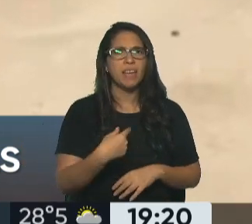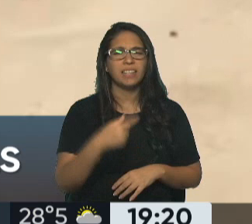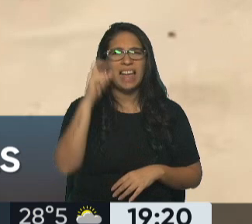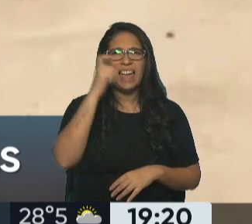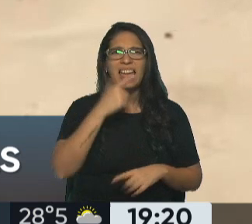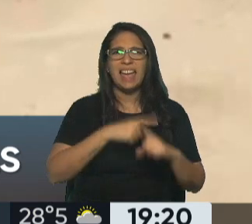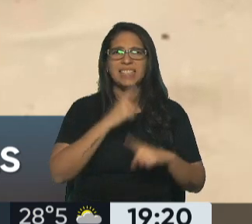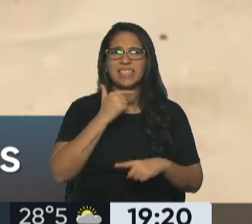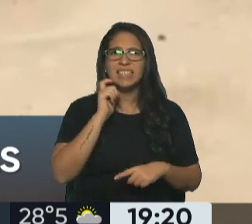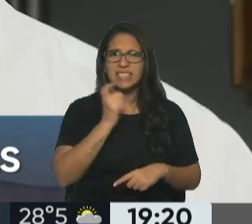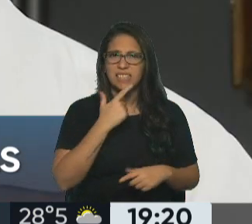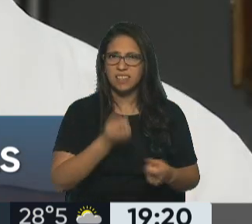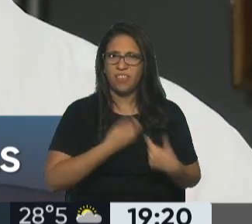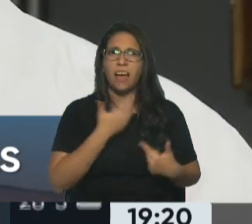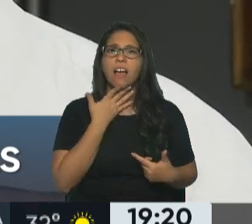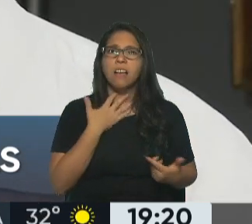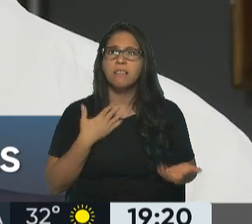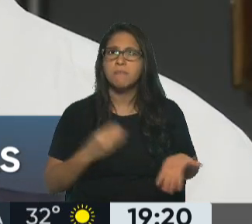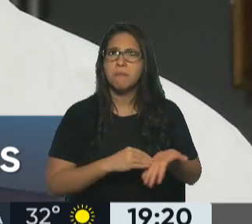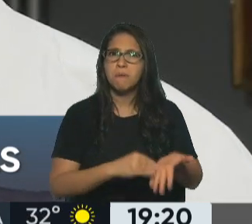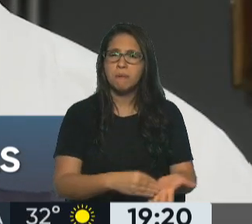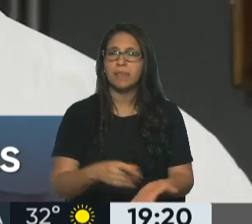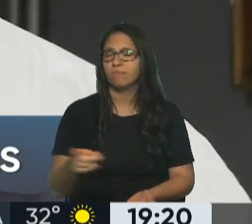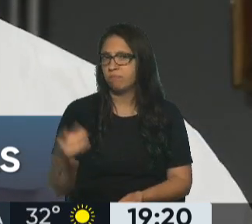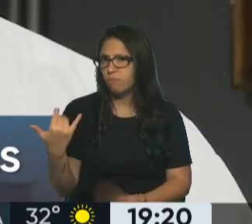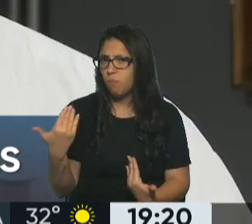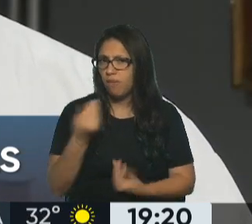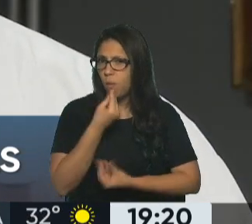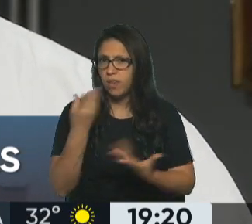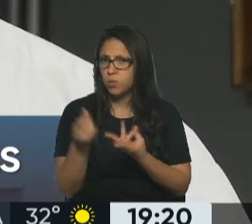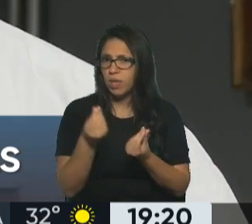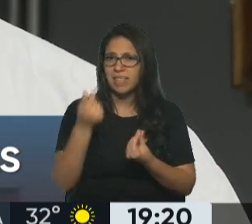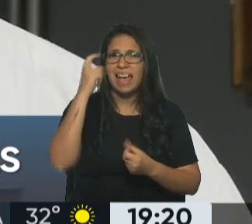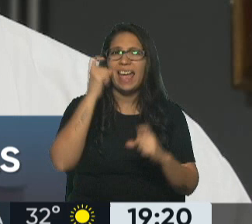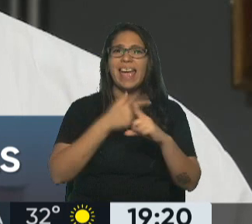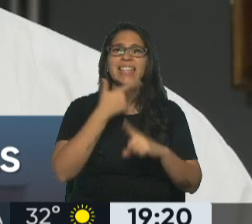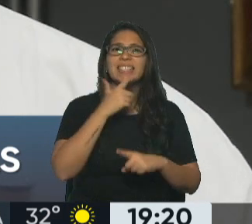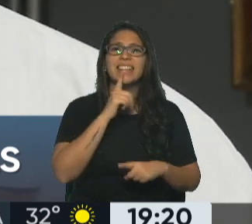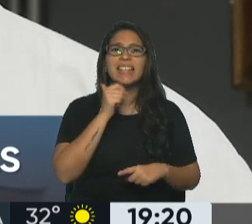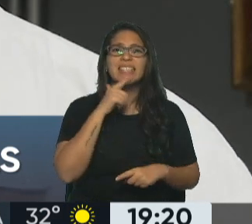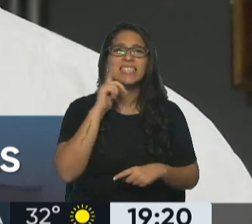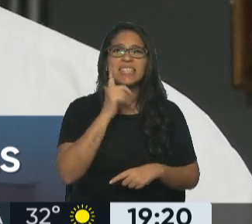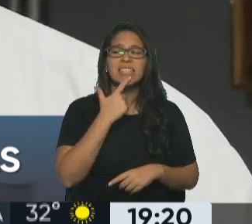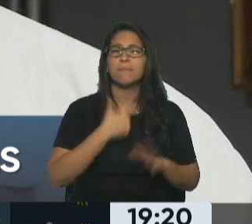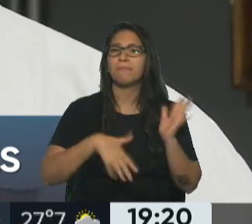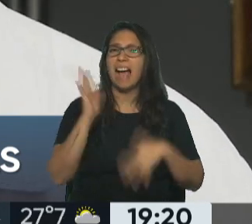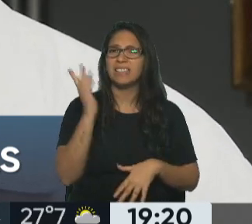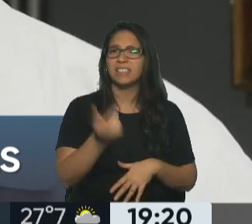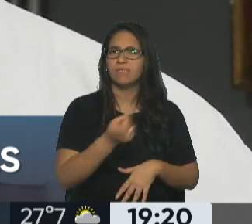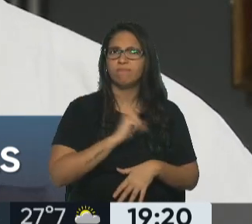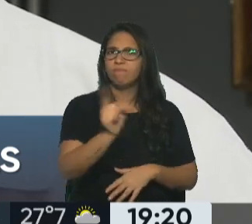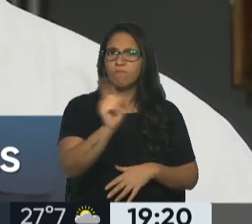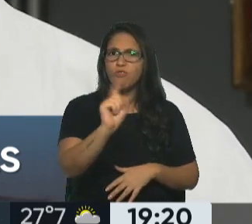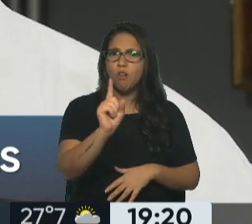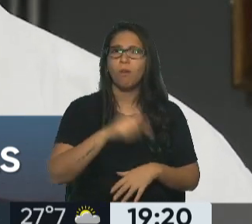éxtasis? ¿Cómo funciona eso? Cualquier sustancia puede generar dependencia. El éxtasis no es de los que más genera dependencia porque es una sustancia que se